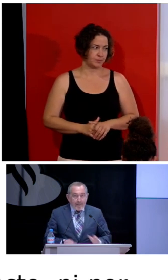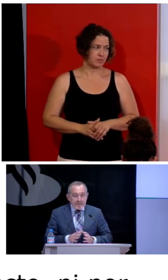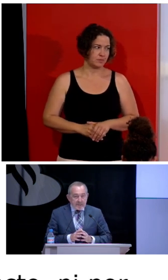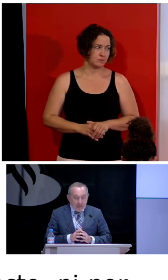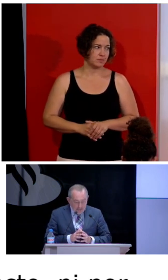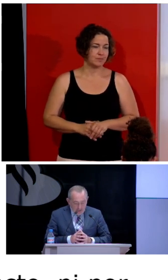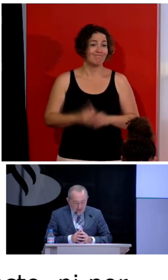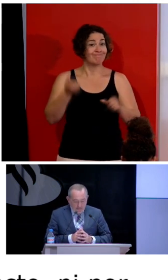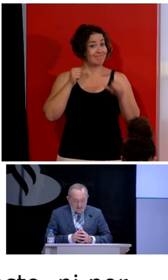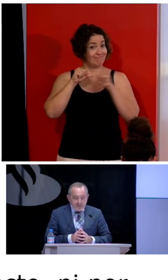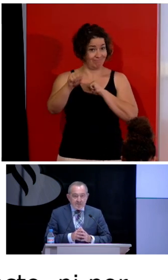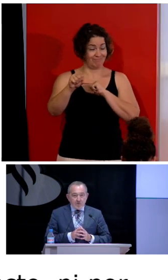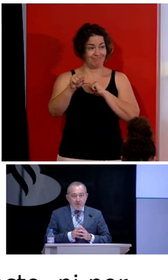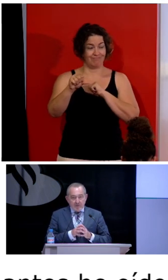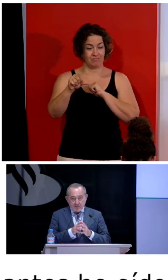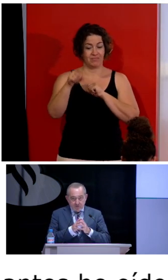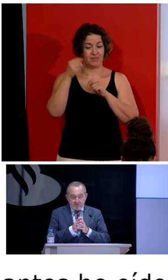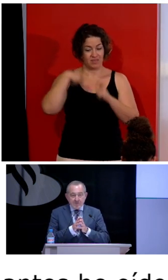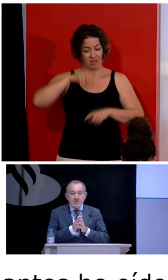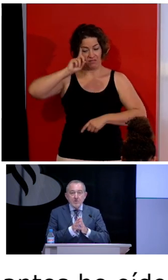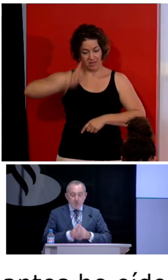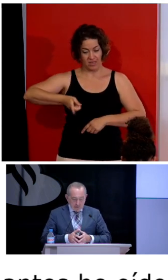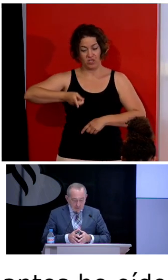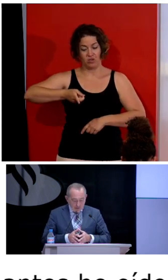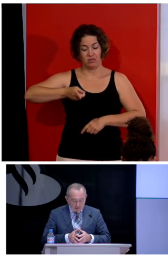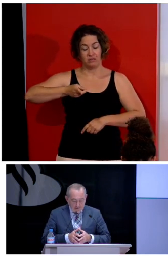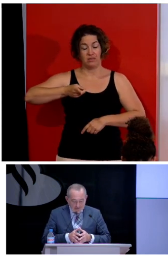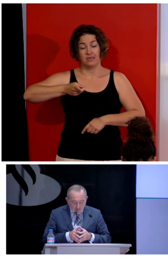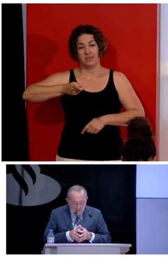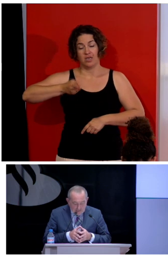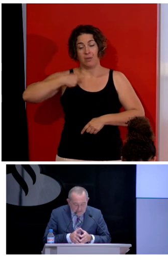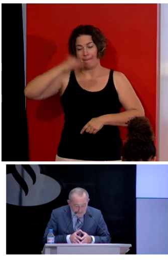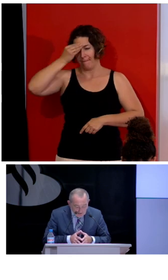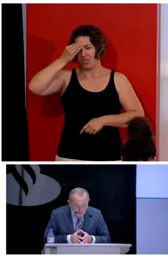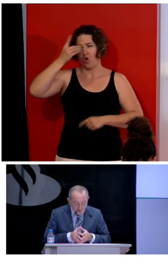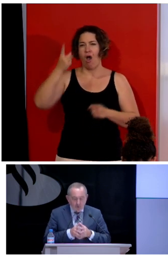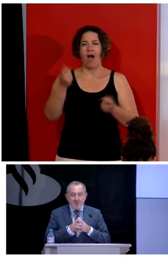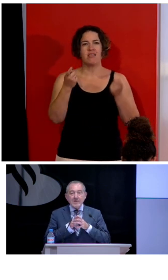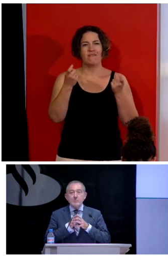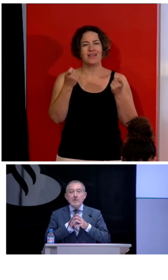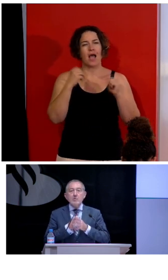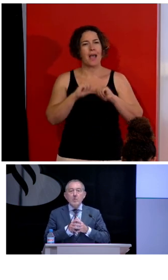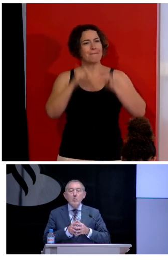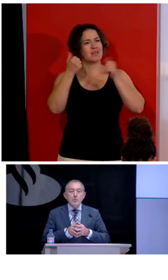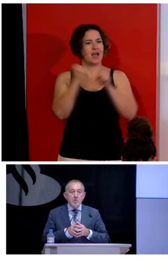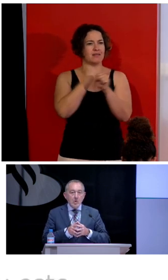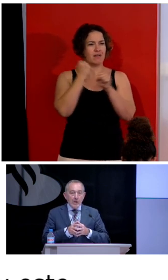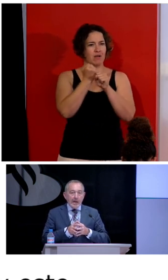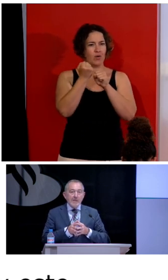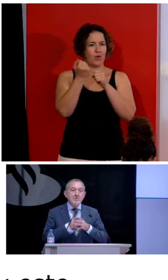A partir de aquí, a partir de esta toma de decisiones y de este horizonte, creo que es necesario comenzar un trabajo